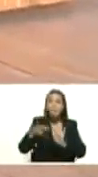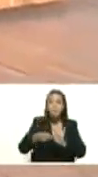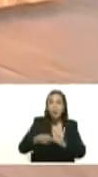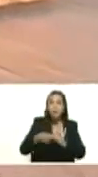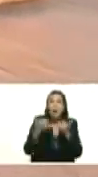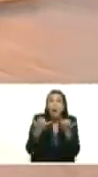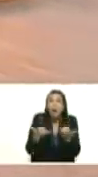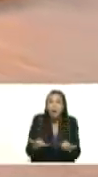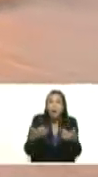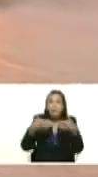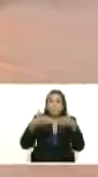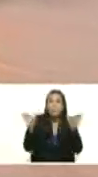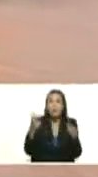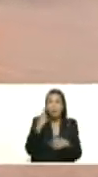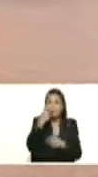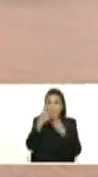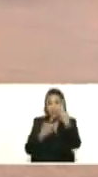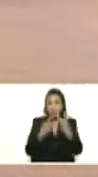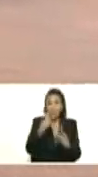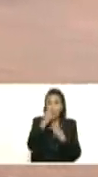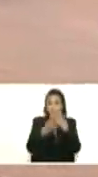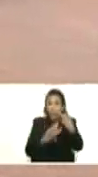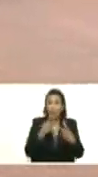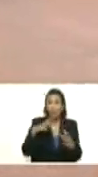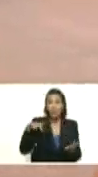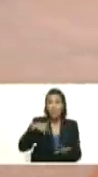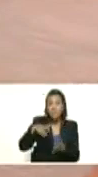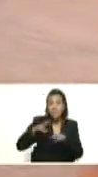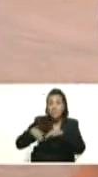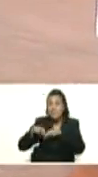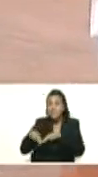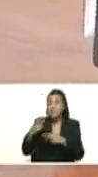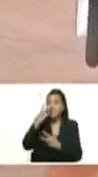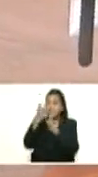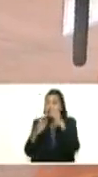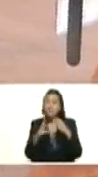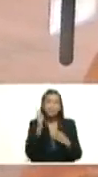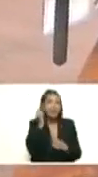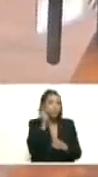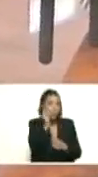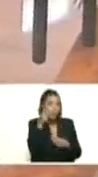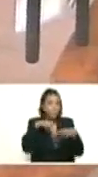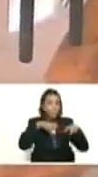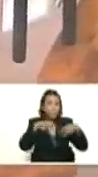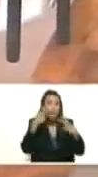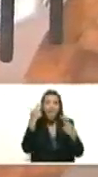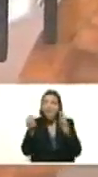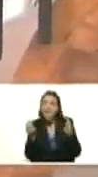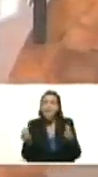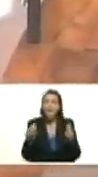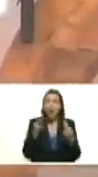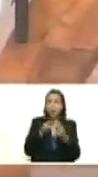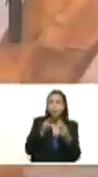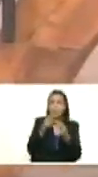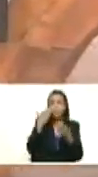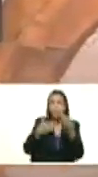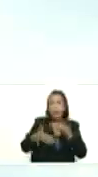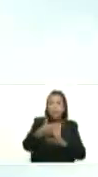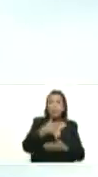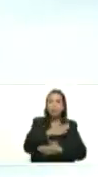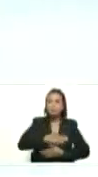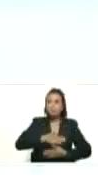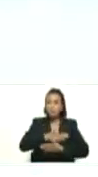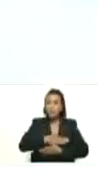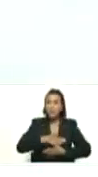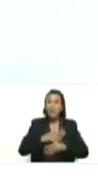completamente, y ahora está abierto al público para que usted traiga a sus niños, a sus niñas, para que venga a pasar un buen momento.